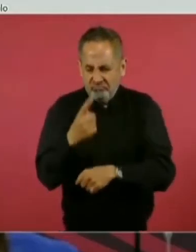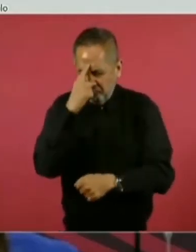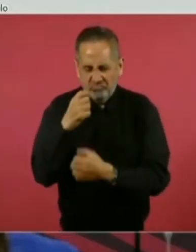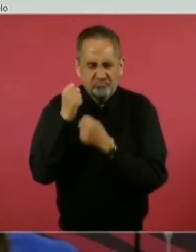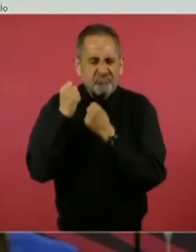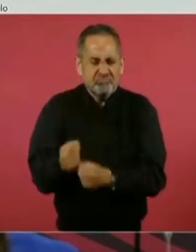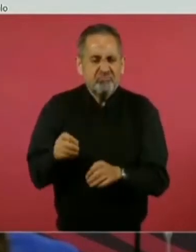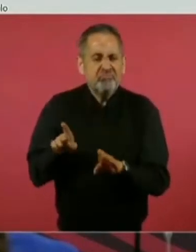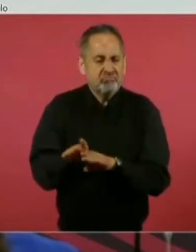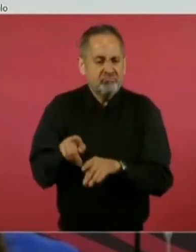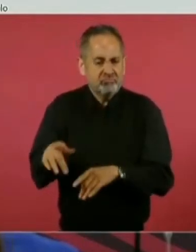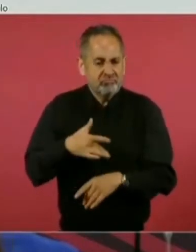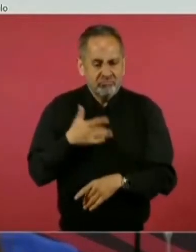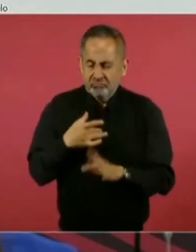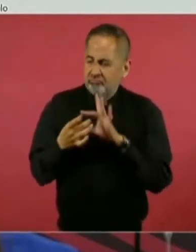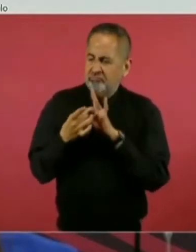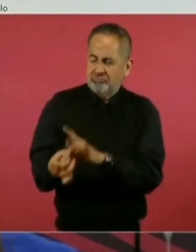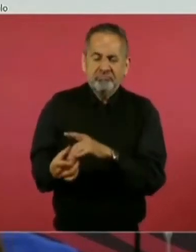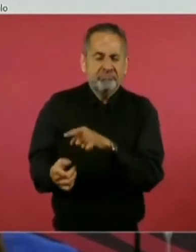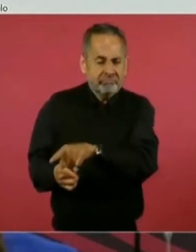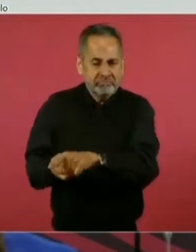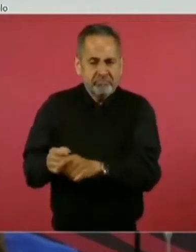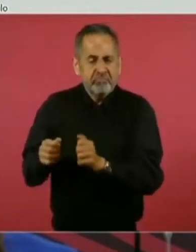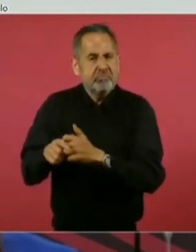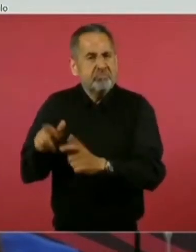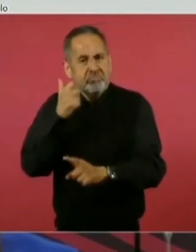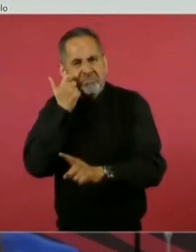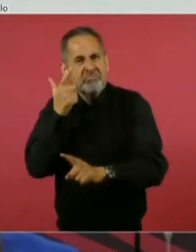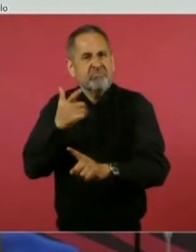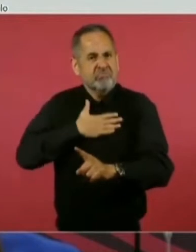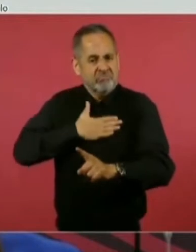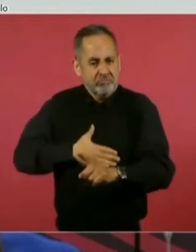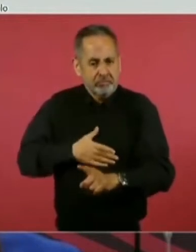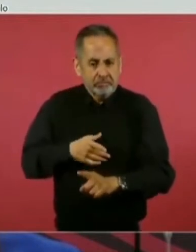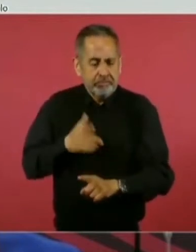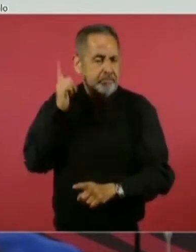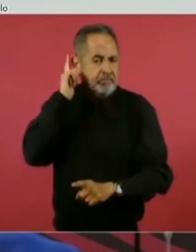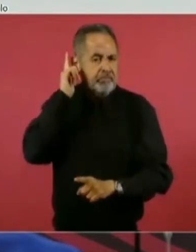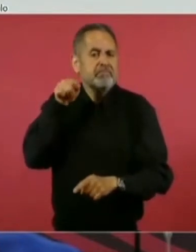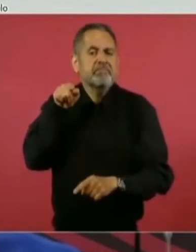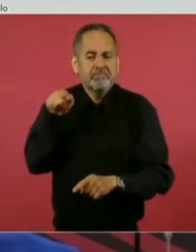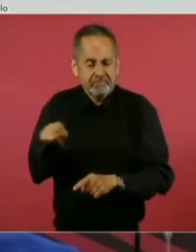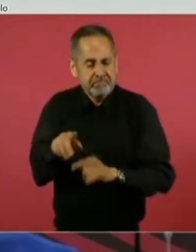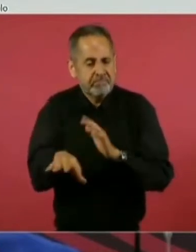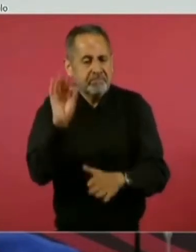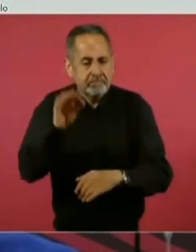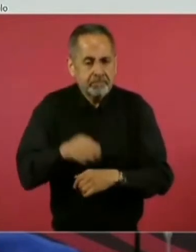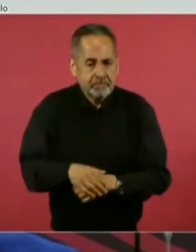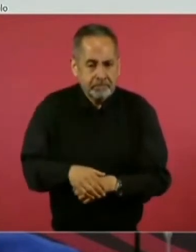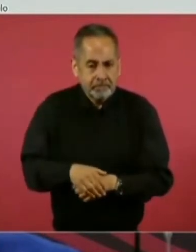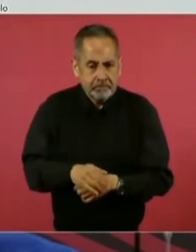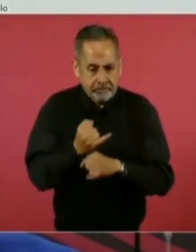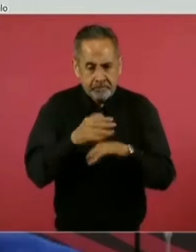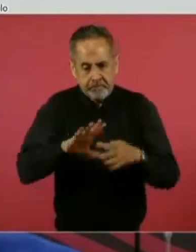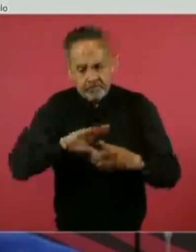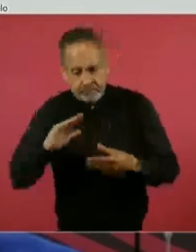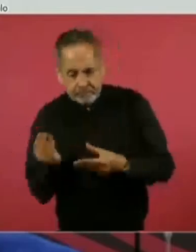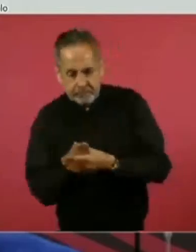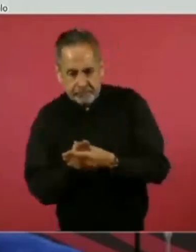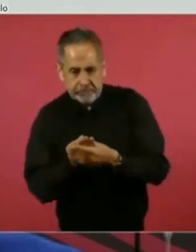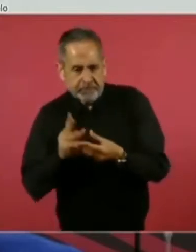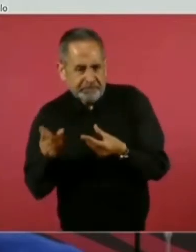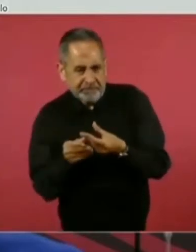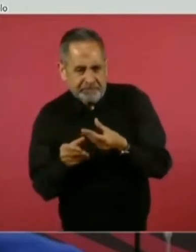convicciones y partidaria de la justicia. En el informe y los anexos que les